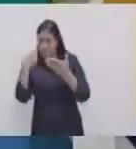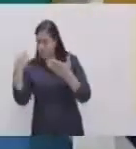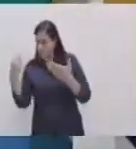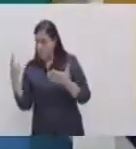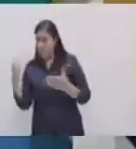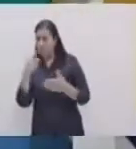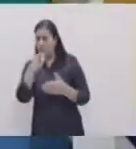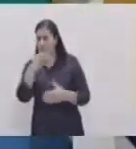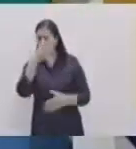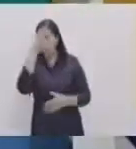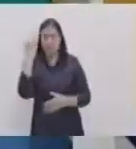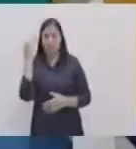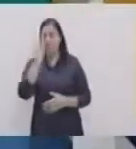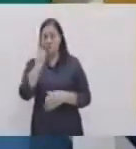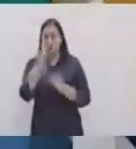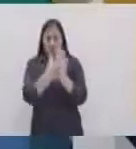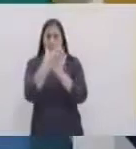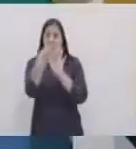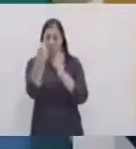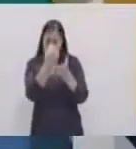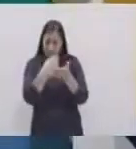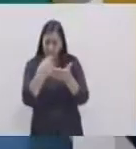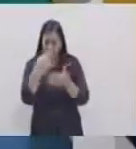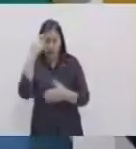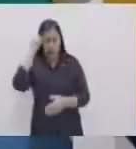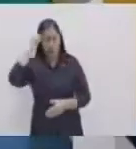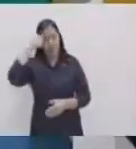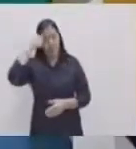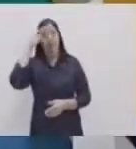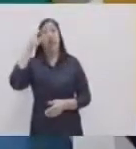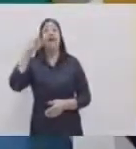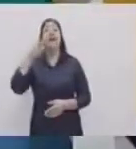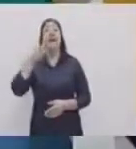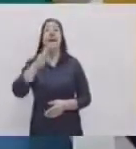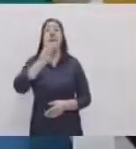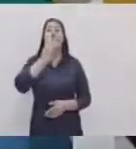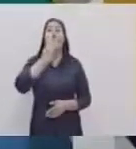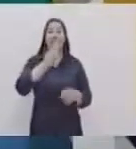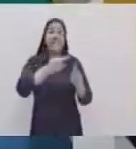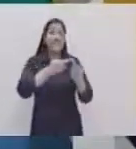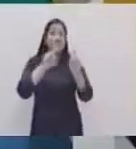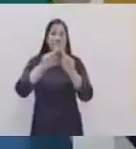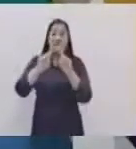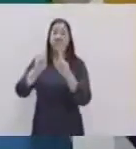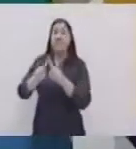olvide la condición. Aquí vamos a tener 3 lados diferentes.